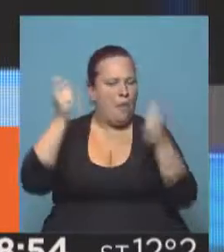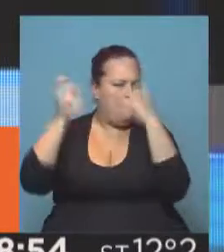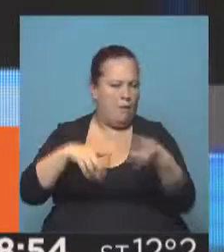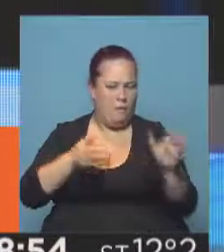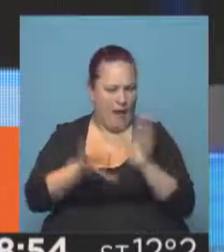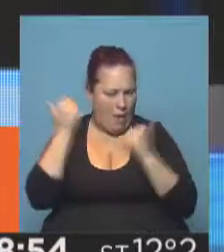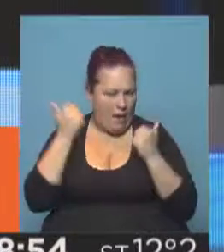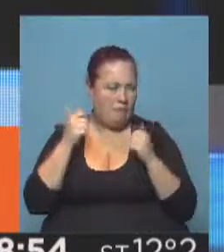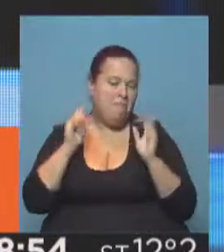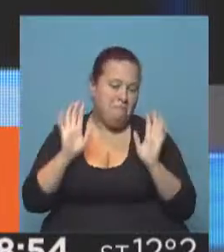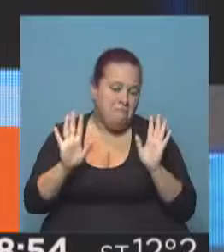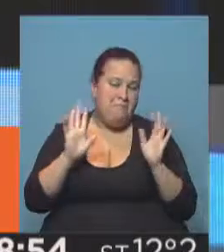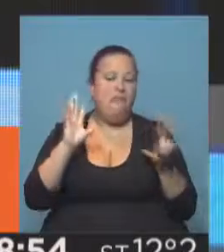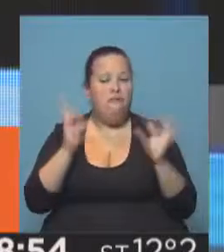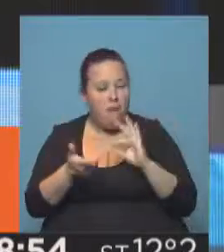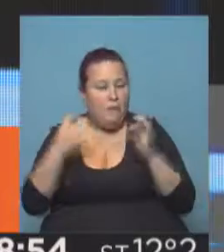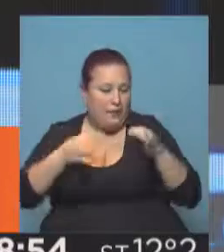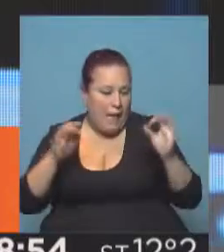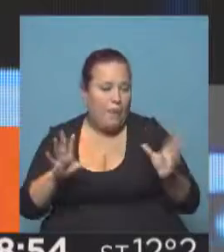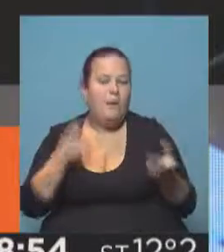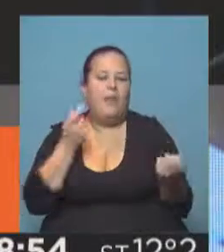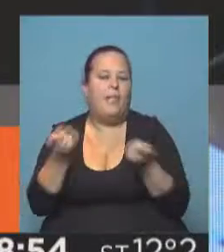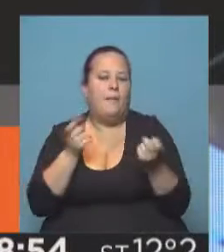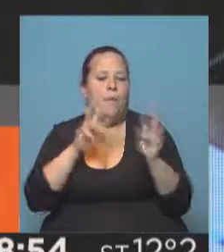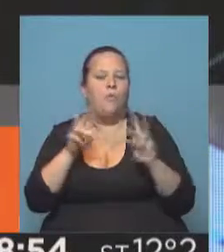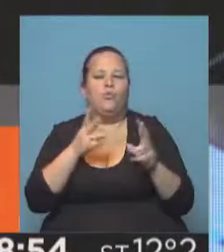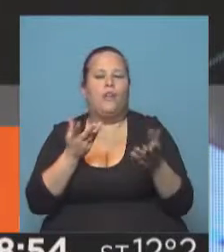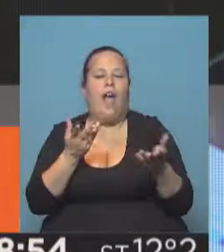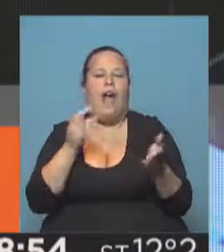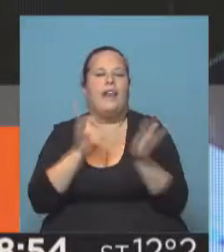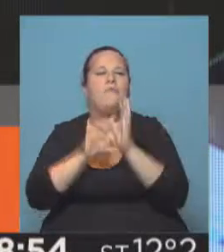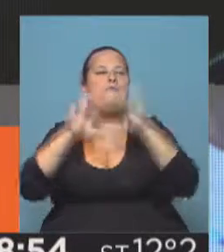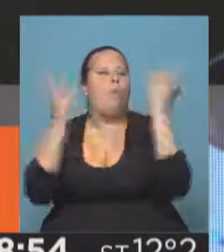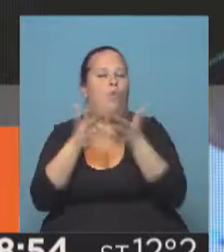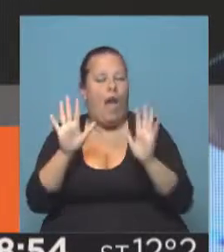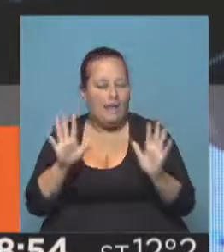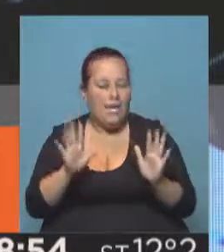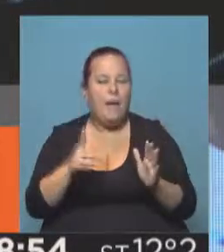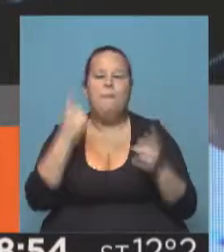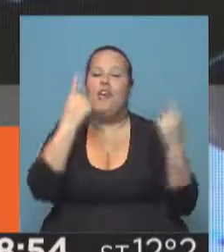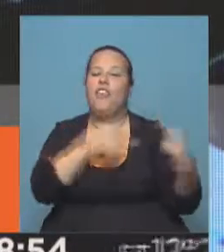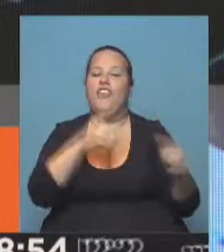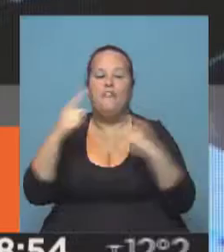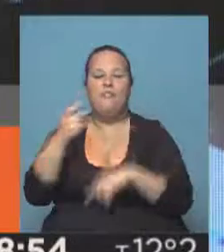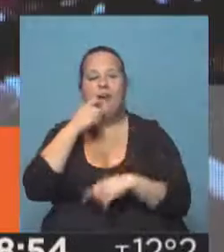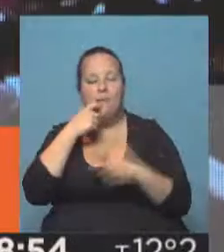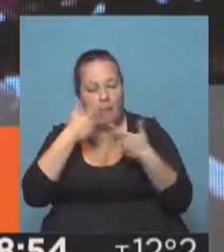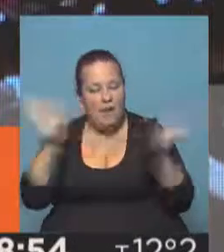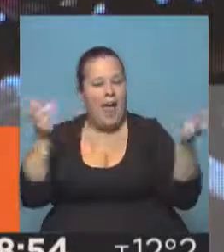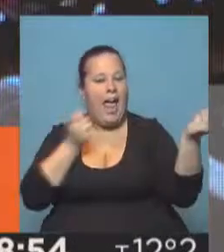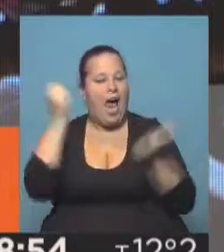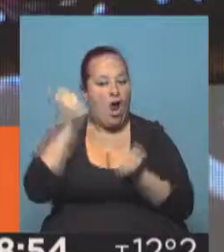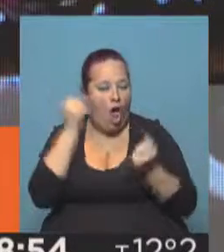importaciones, lo cual hasta cierto punto es lógico porque hay que jugar con las reglas del mundo. Pero hay una gran diferencia si uno abre la economía